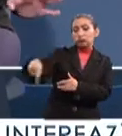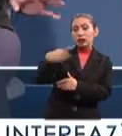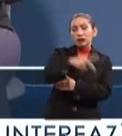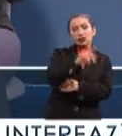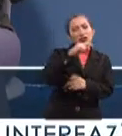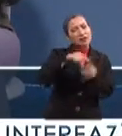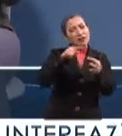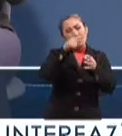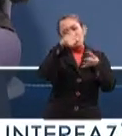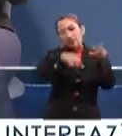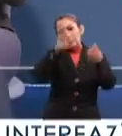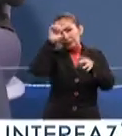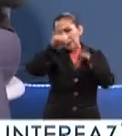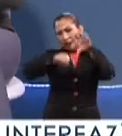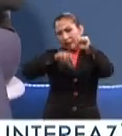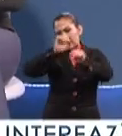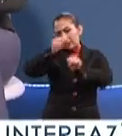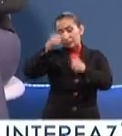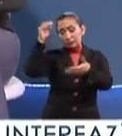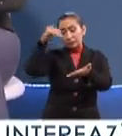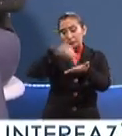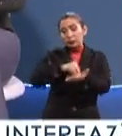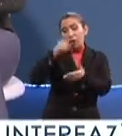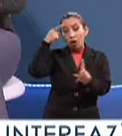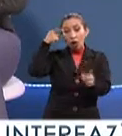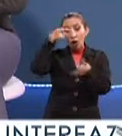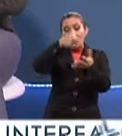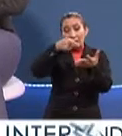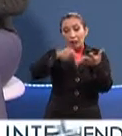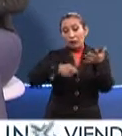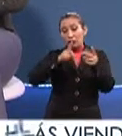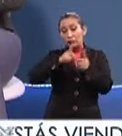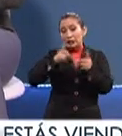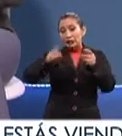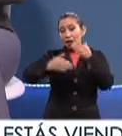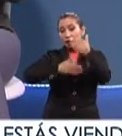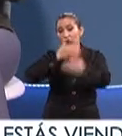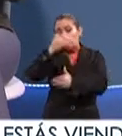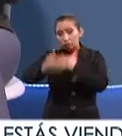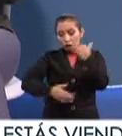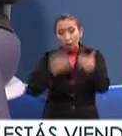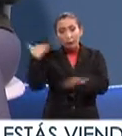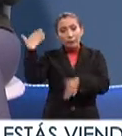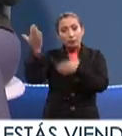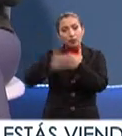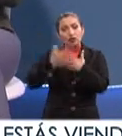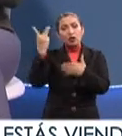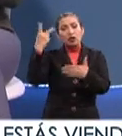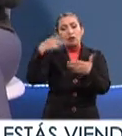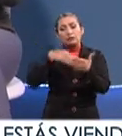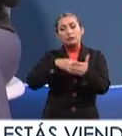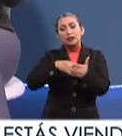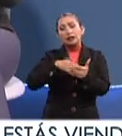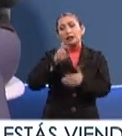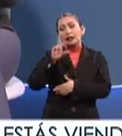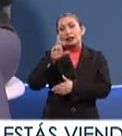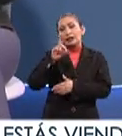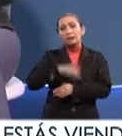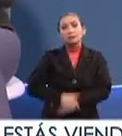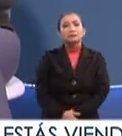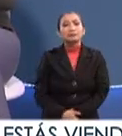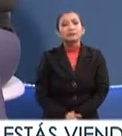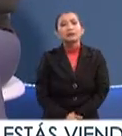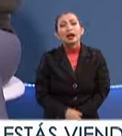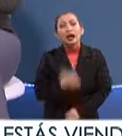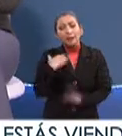otras metas, todas que están inscritas dentro de los Objetivos del Desarrollo Sostenible a alcanzarse en el 2030.